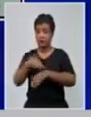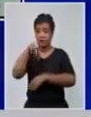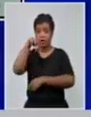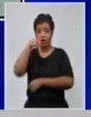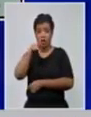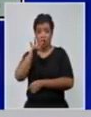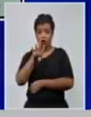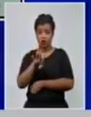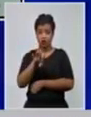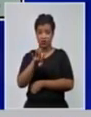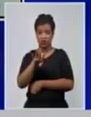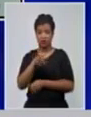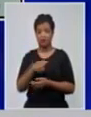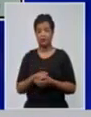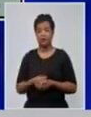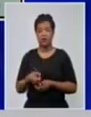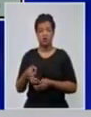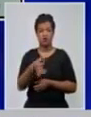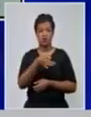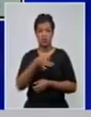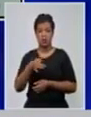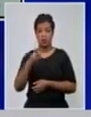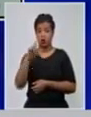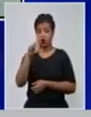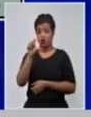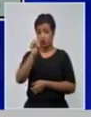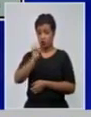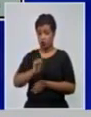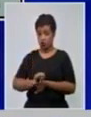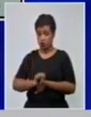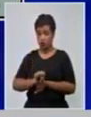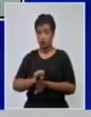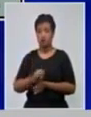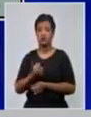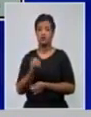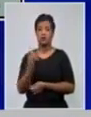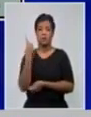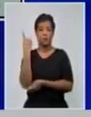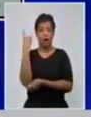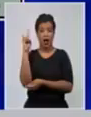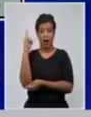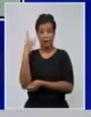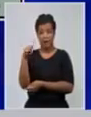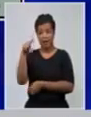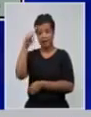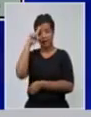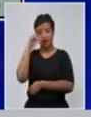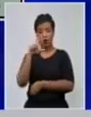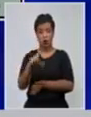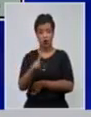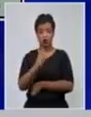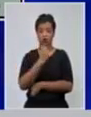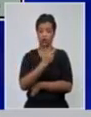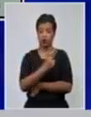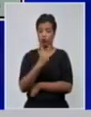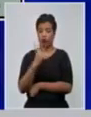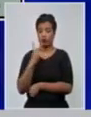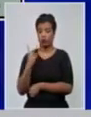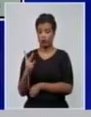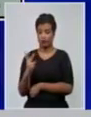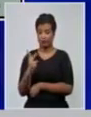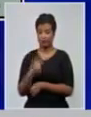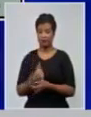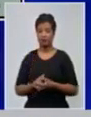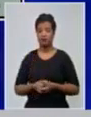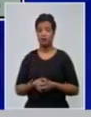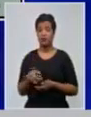14, de los municipios Consolación del Sur, La Palma y San Luis, 2 de cada uno,